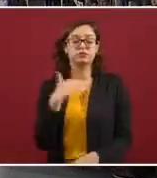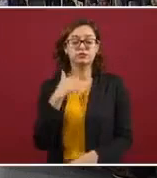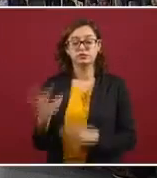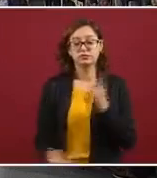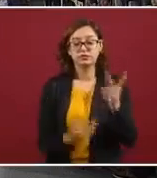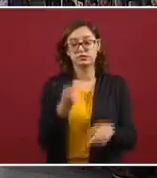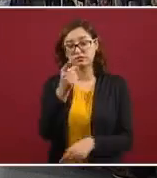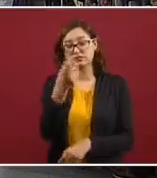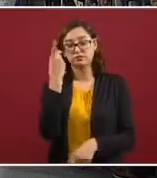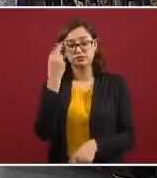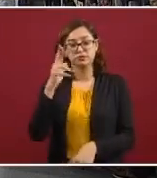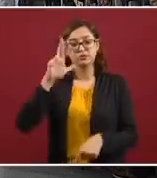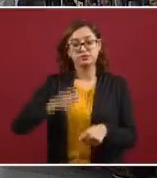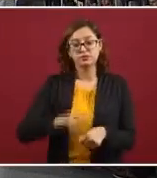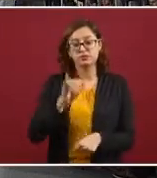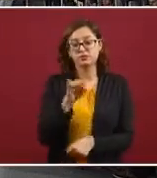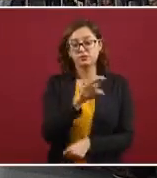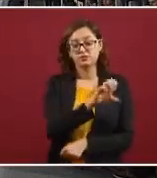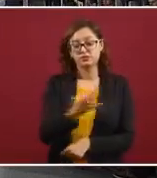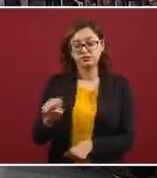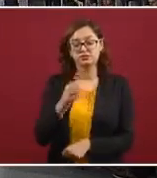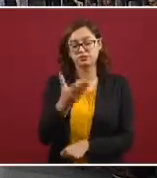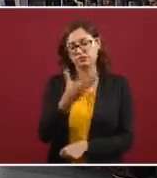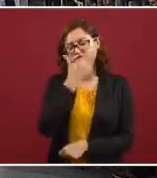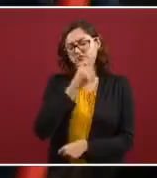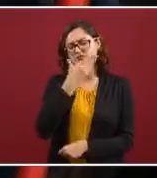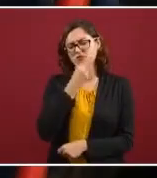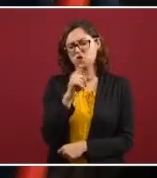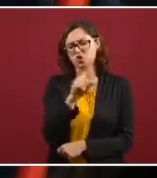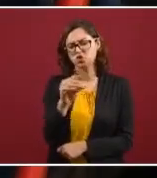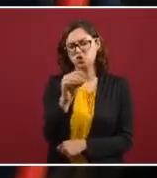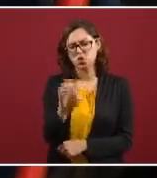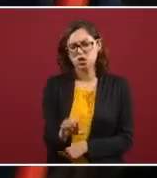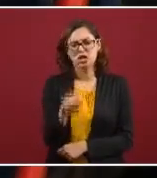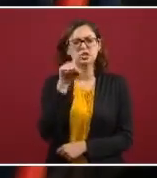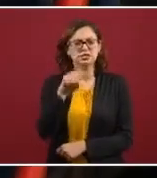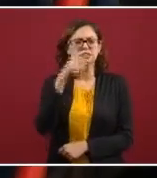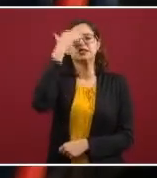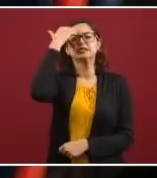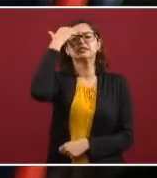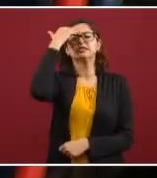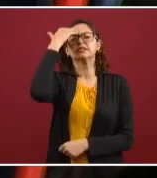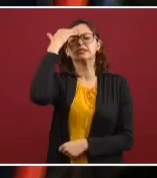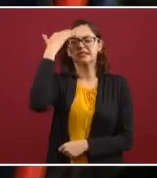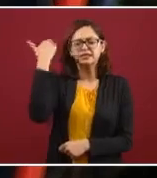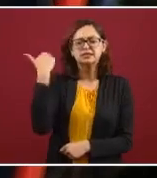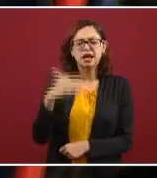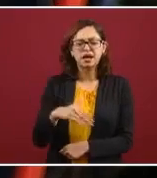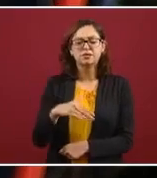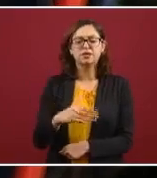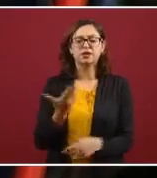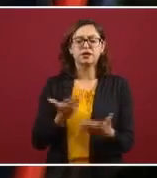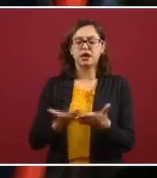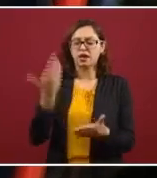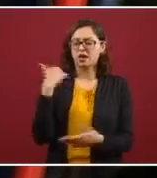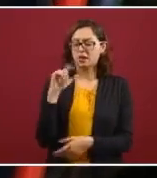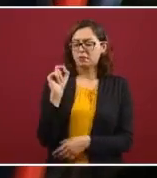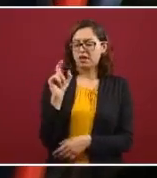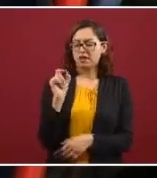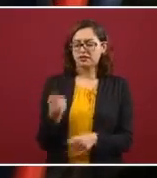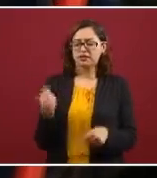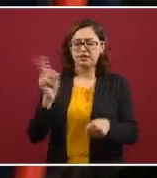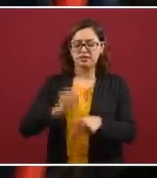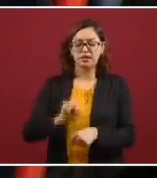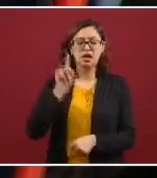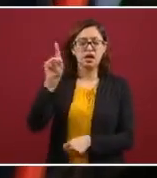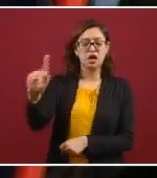director del IMSS, el maestro José Robledo. Si tiene conocimiento, señor, que desde hace 20 días pacientes